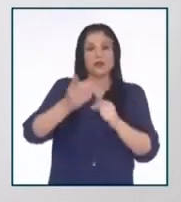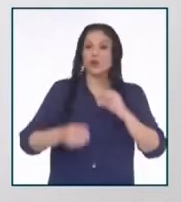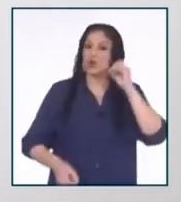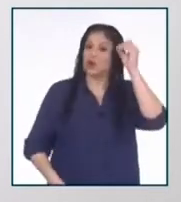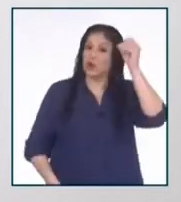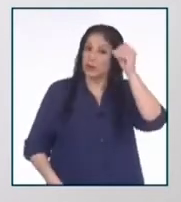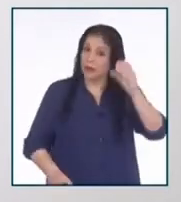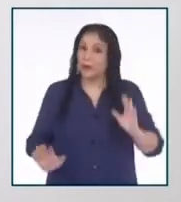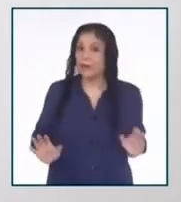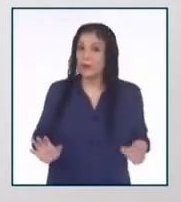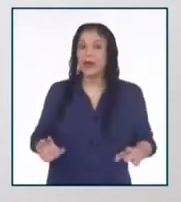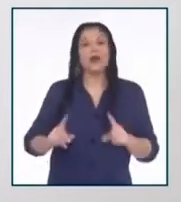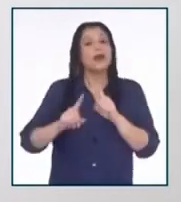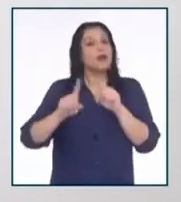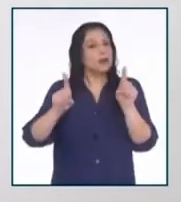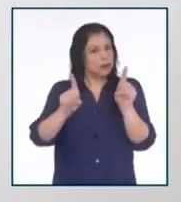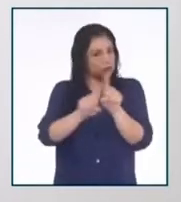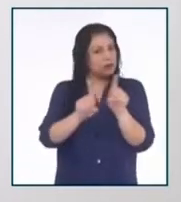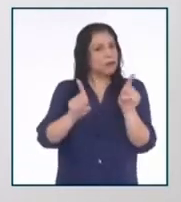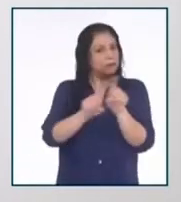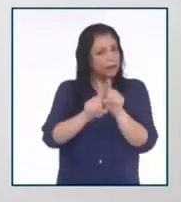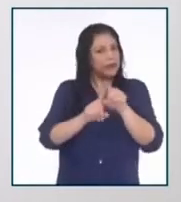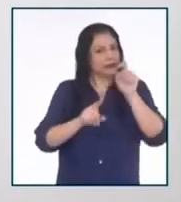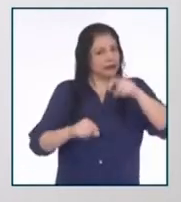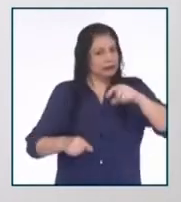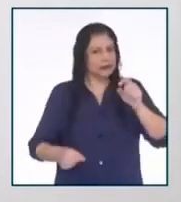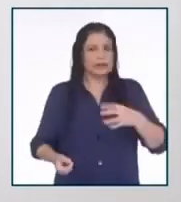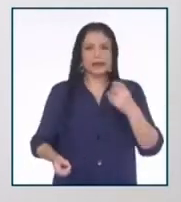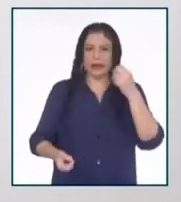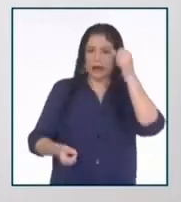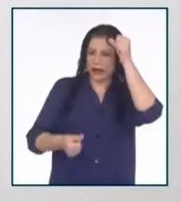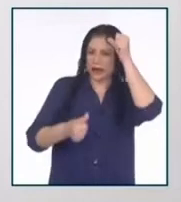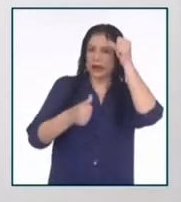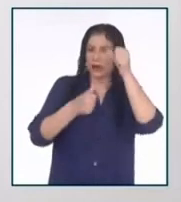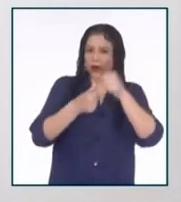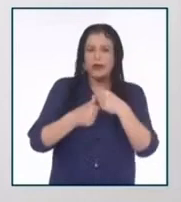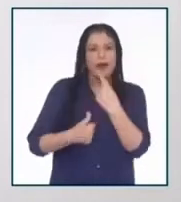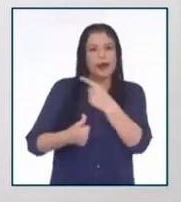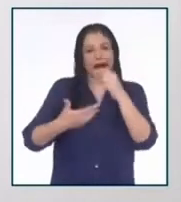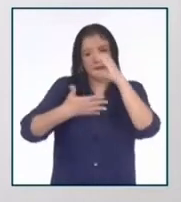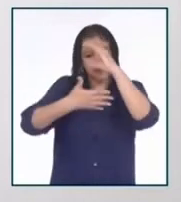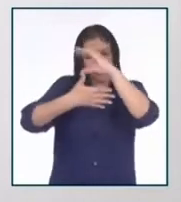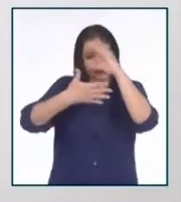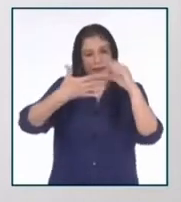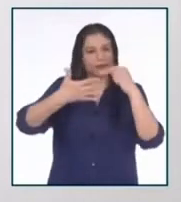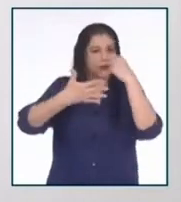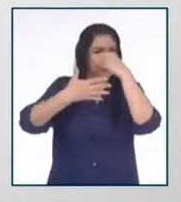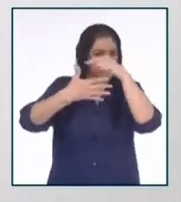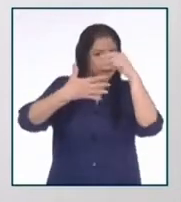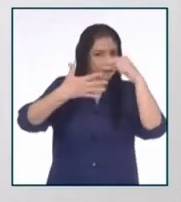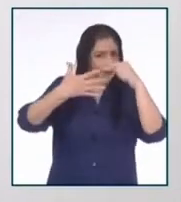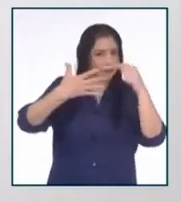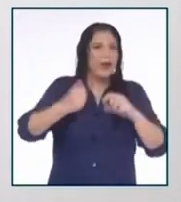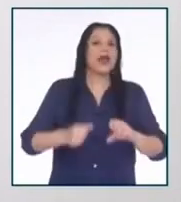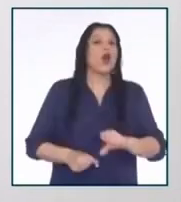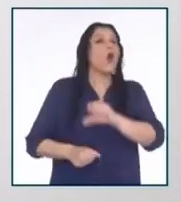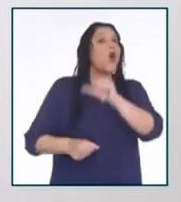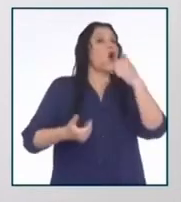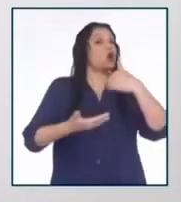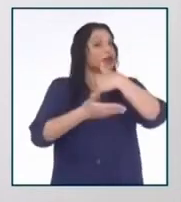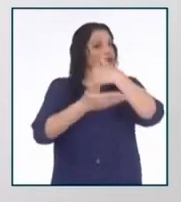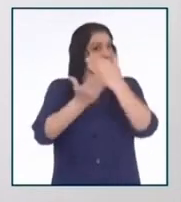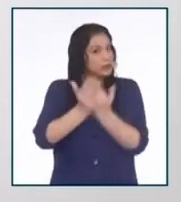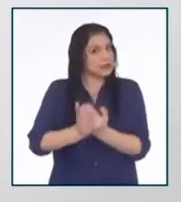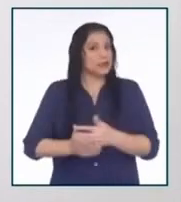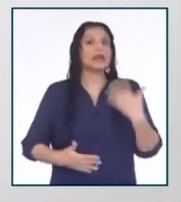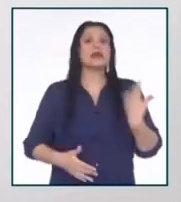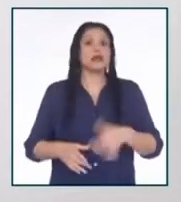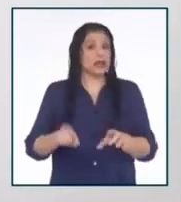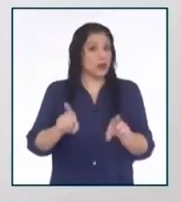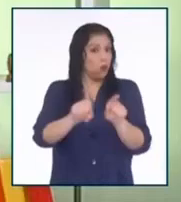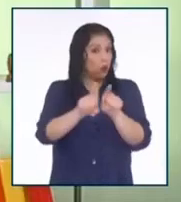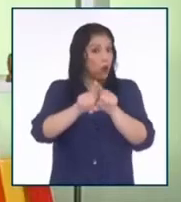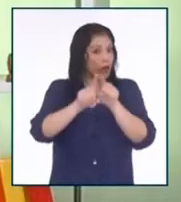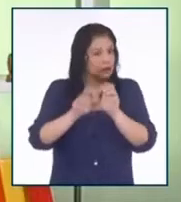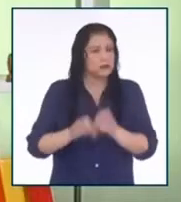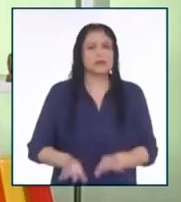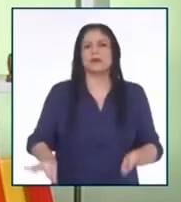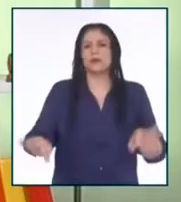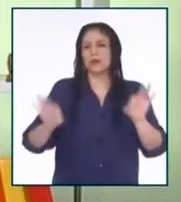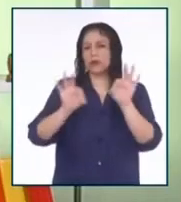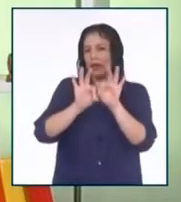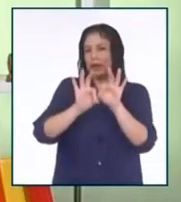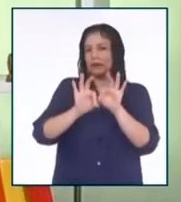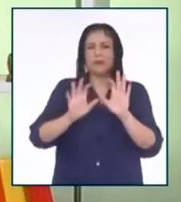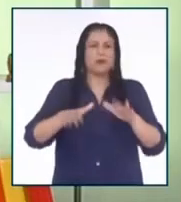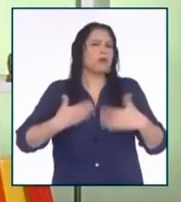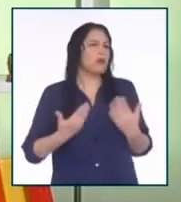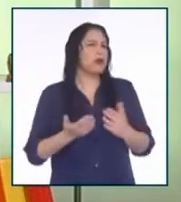opinión. Pero también deben tener en cuenta que en cada característica hay otros aspectos que son muy importantes. ¿Nos